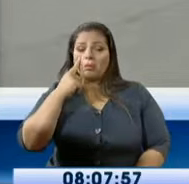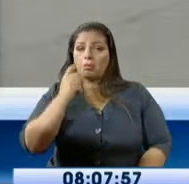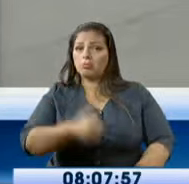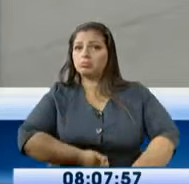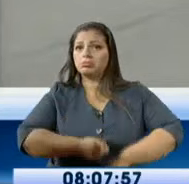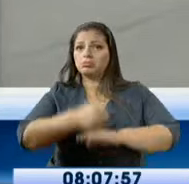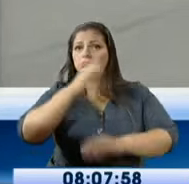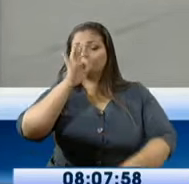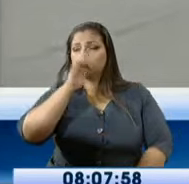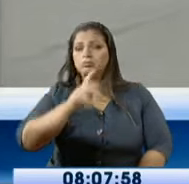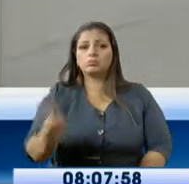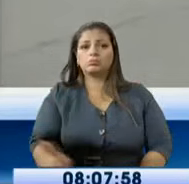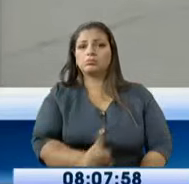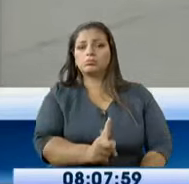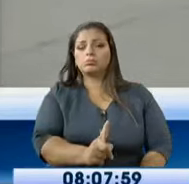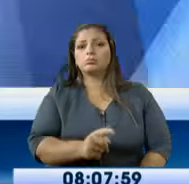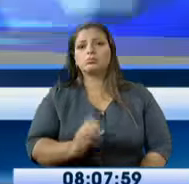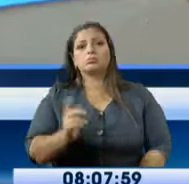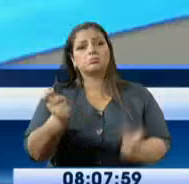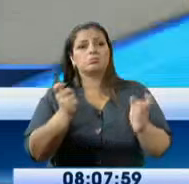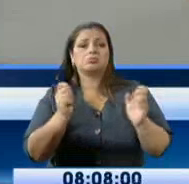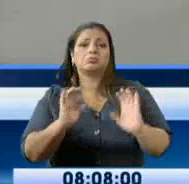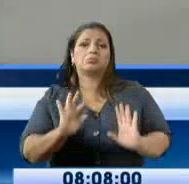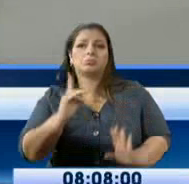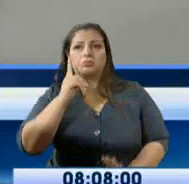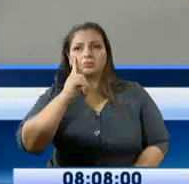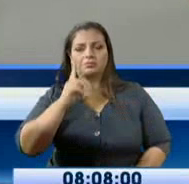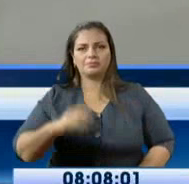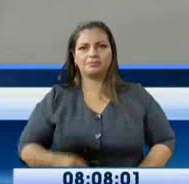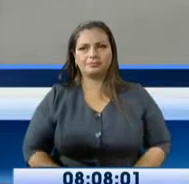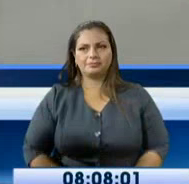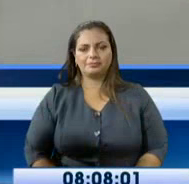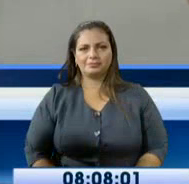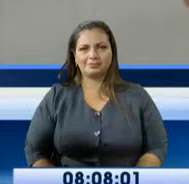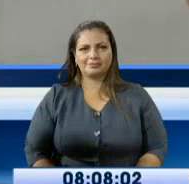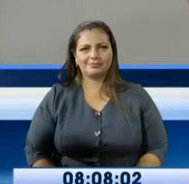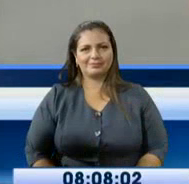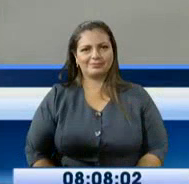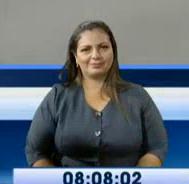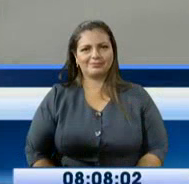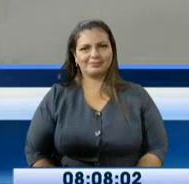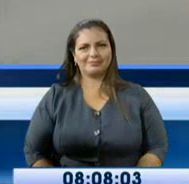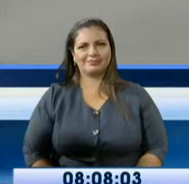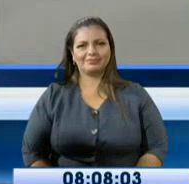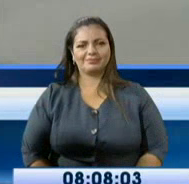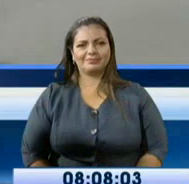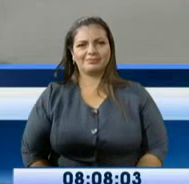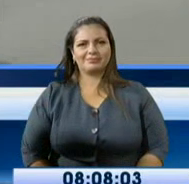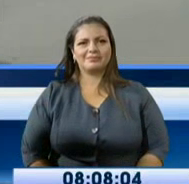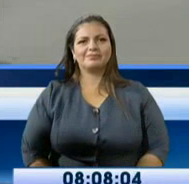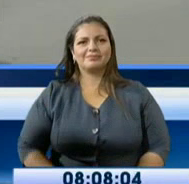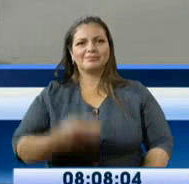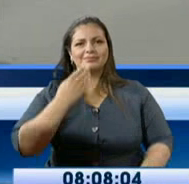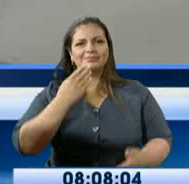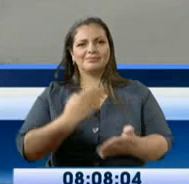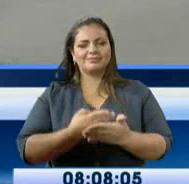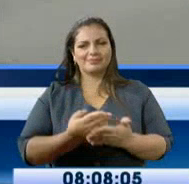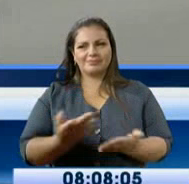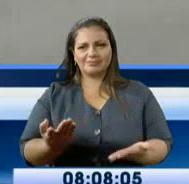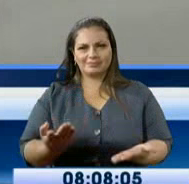se hace presente. Regresamos a estudios. Muchas gracias, Luciola. Bueno. Gracias. Que eso, suceden allá.